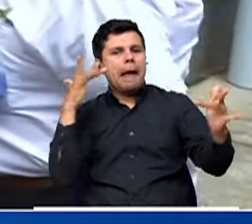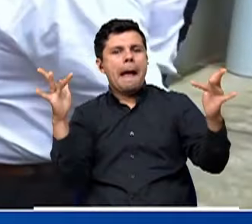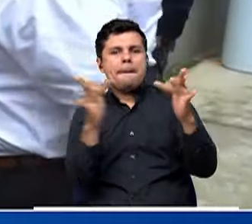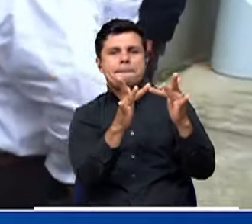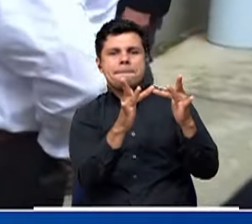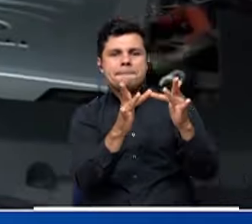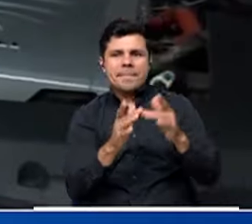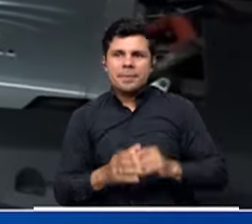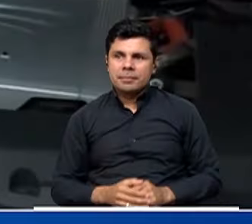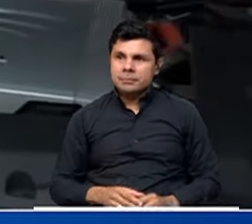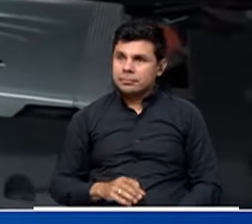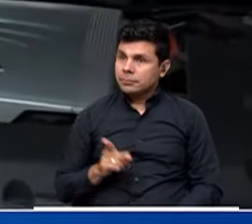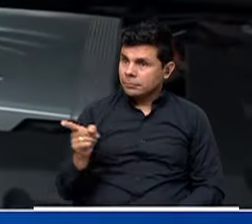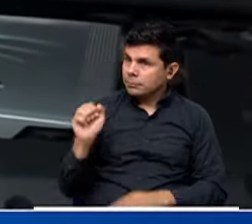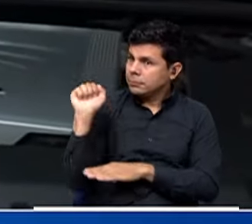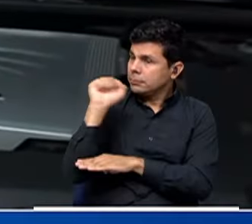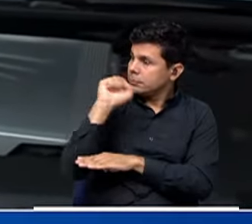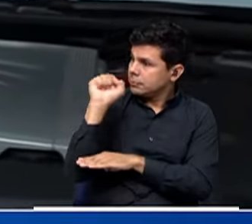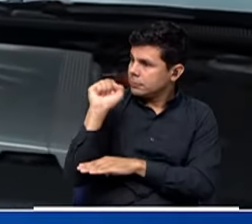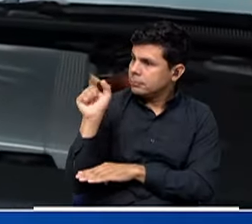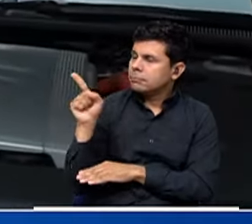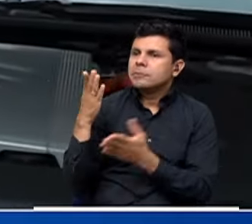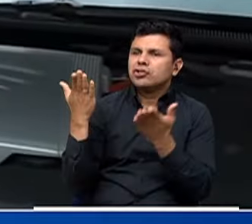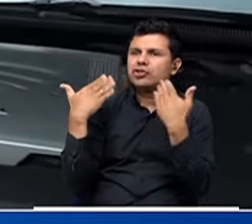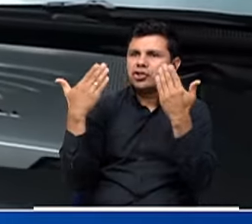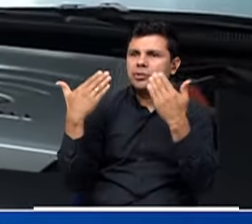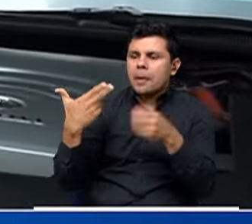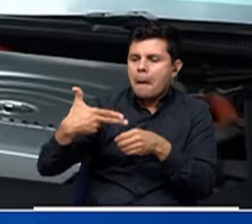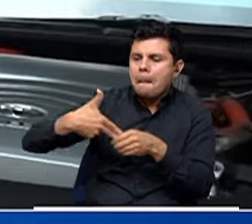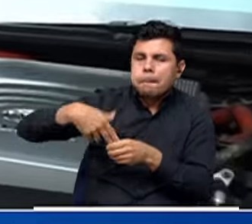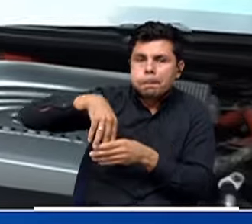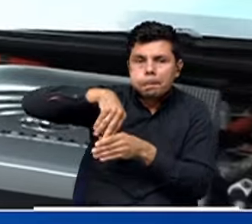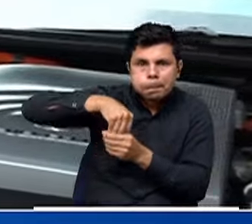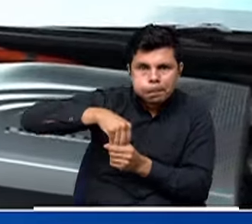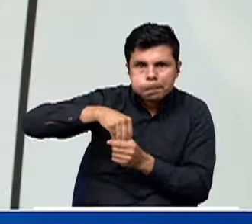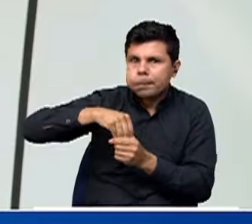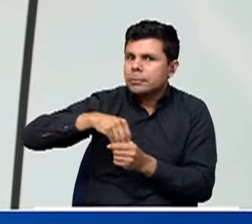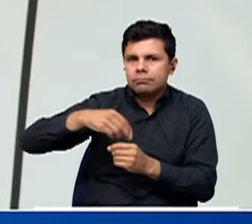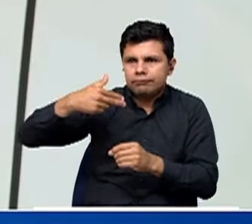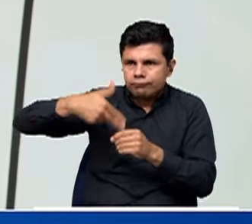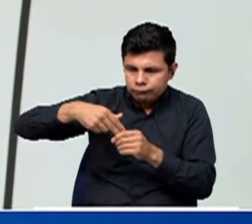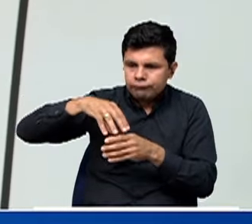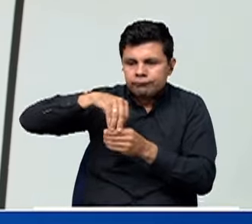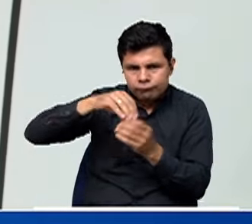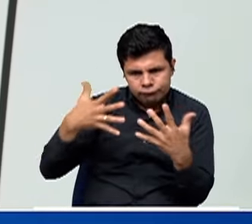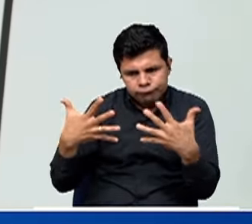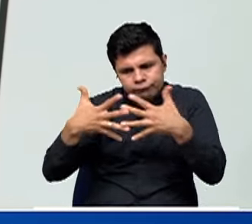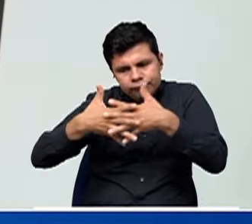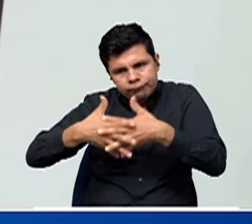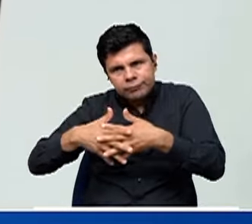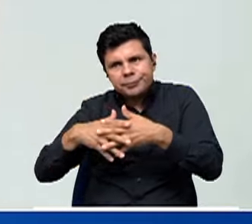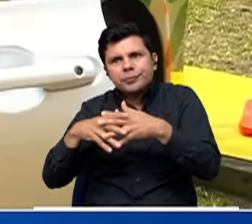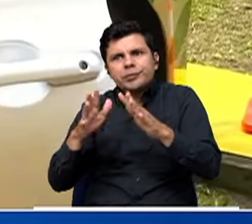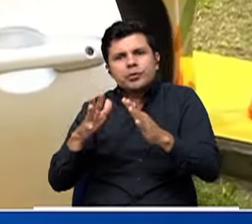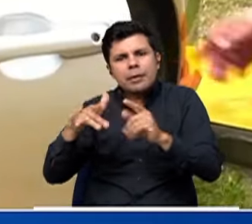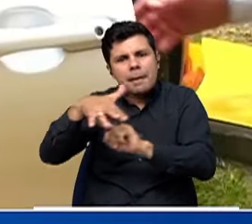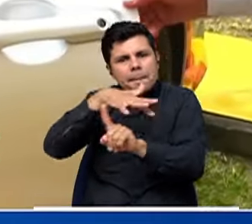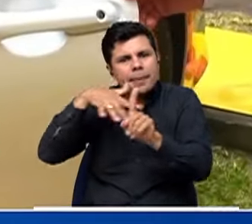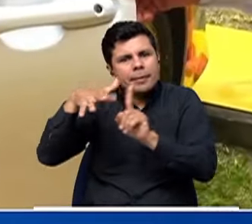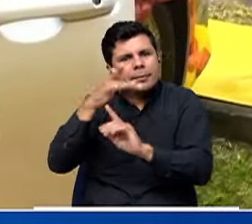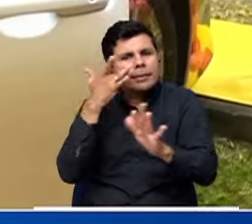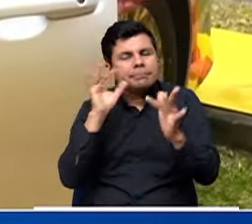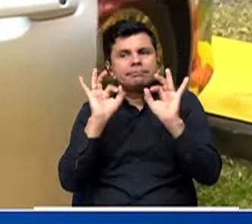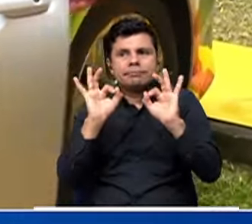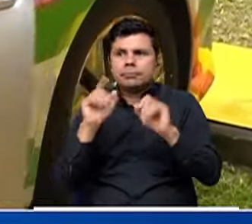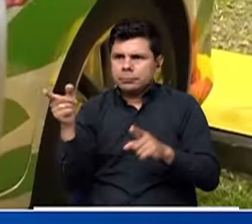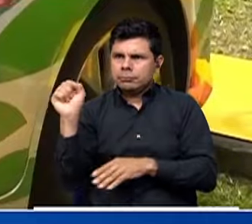Este es el primer vehículo matriculado en el país que utiliza celda de combustible con hidrógeno verde. El presidente Gustavo Petro tuvo la oportunidad de